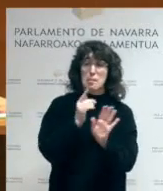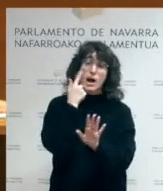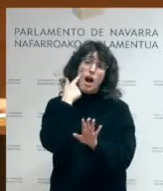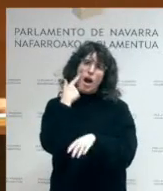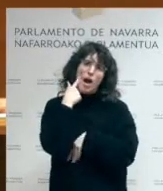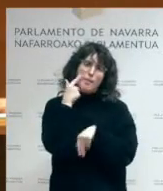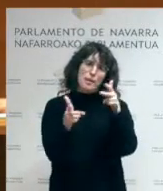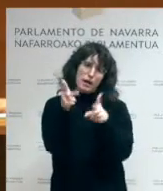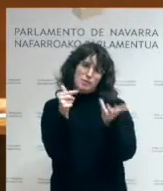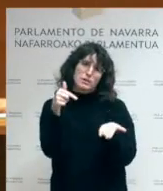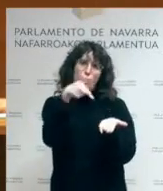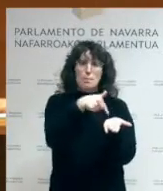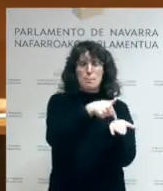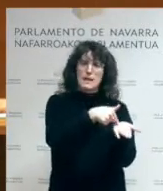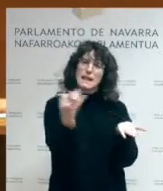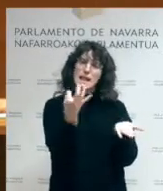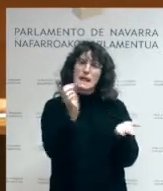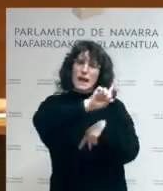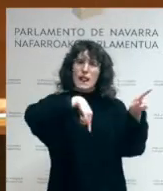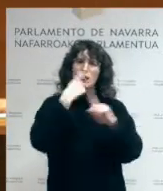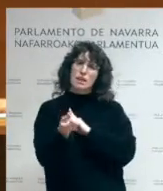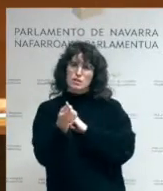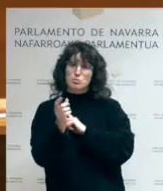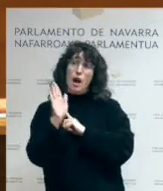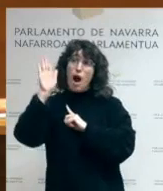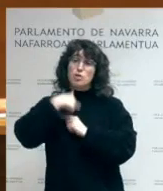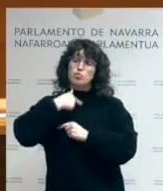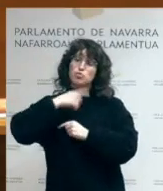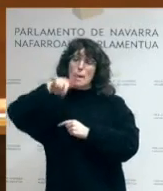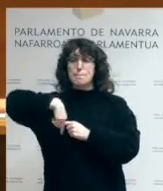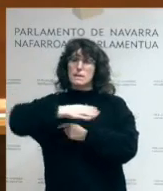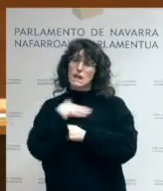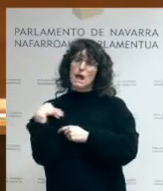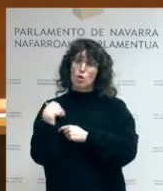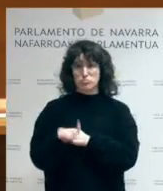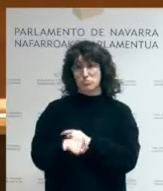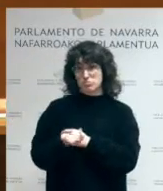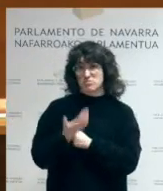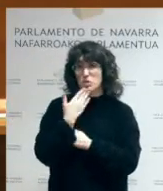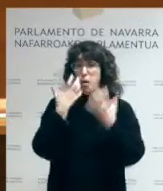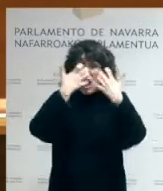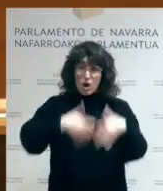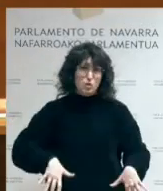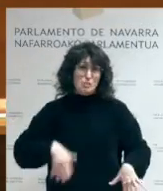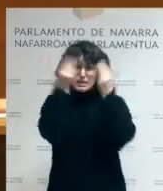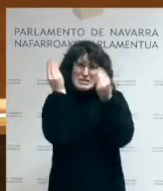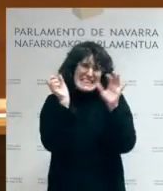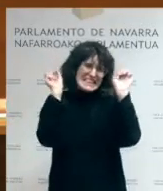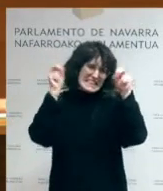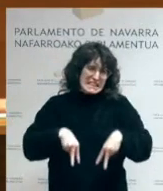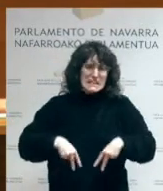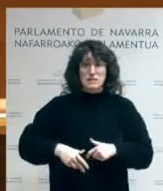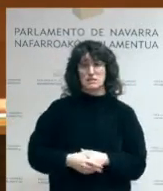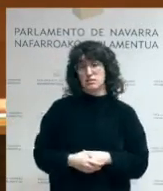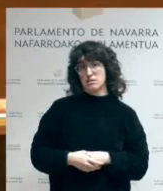la mano para decir en alto aquello de yo también quiero. Solo como un automatismo, sin pensar,